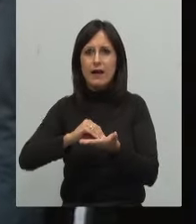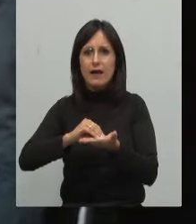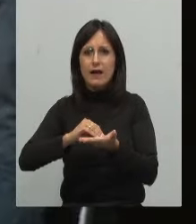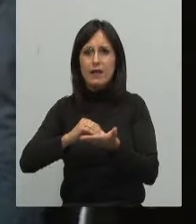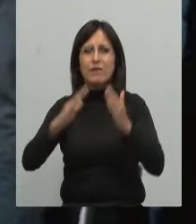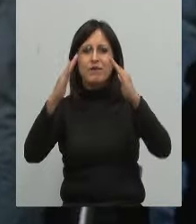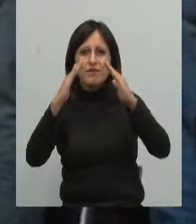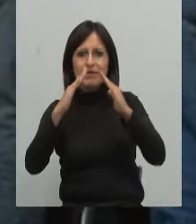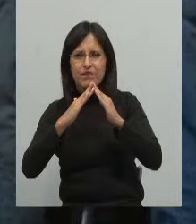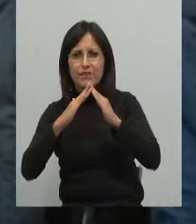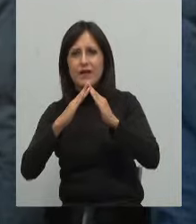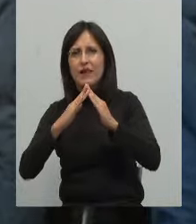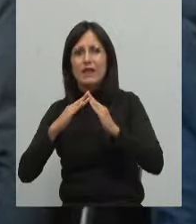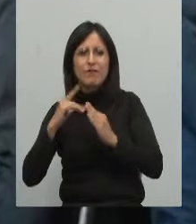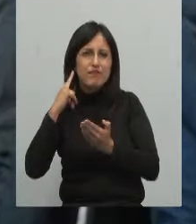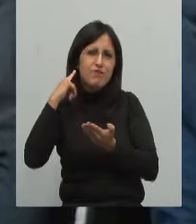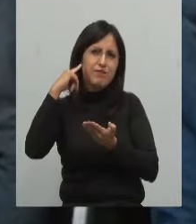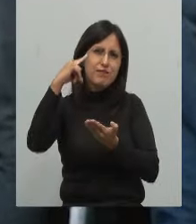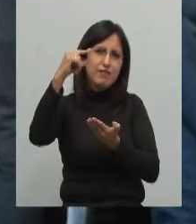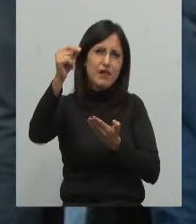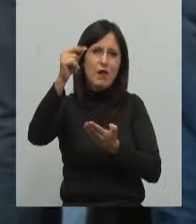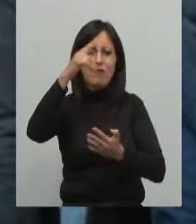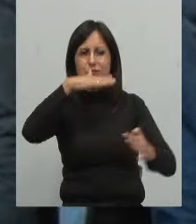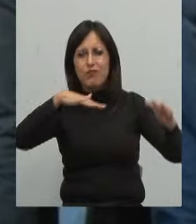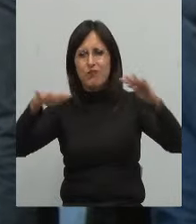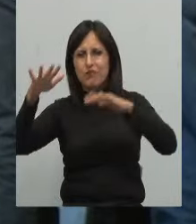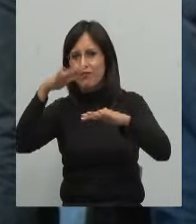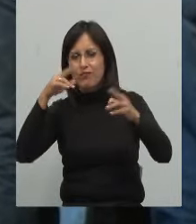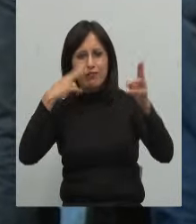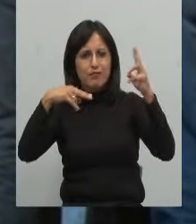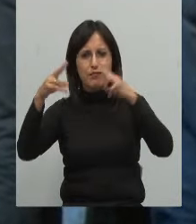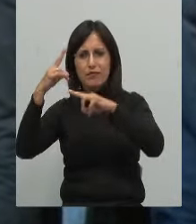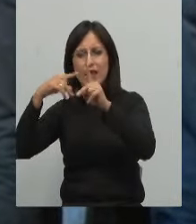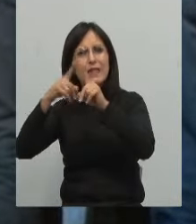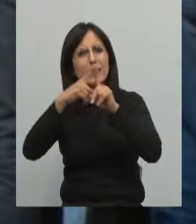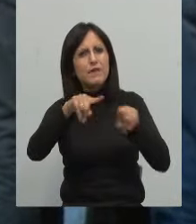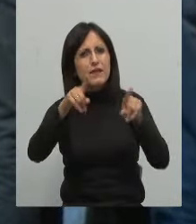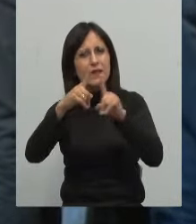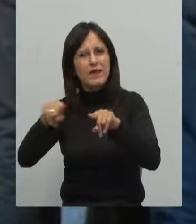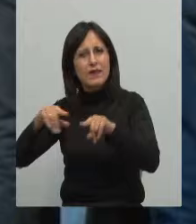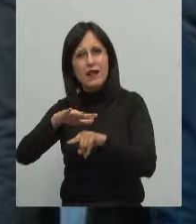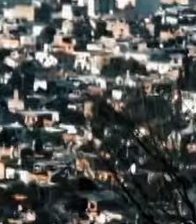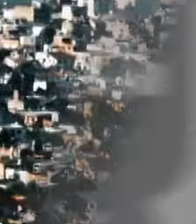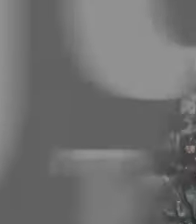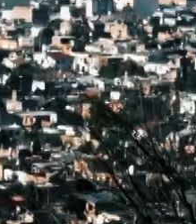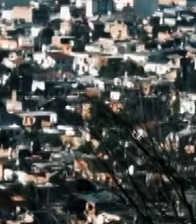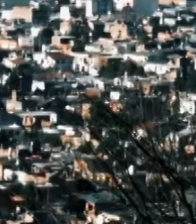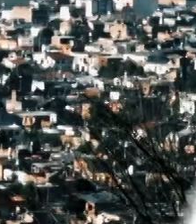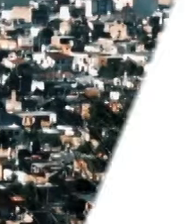al frente de la casa de nosotros. Teresita. Porque son como 3 cuadras y está ya la ruta.